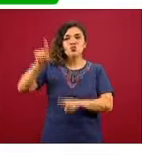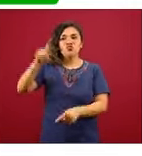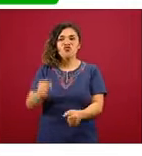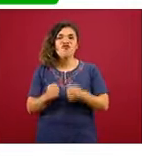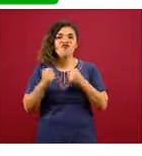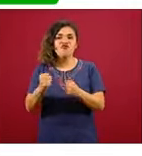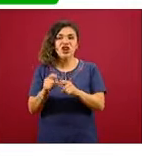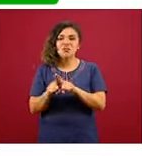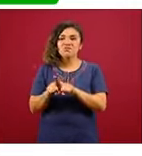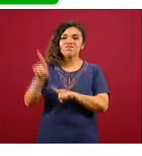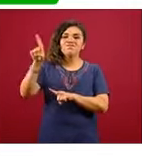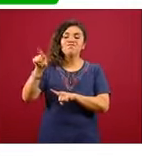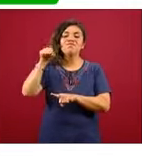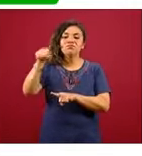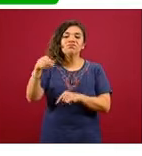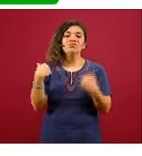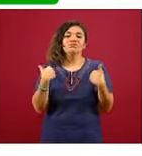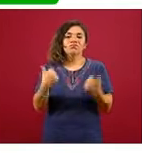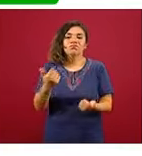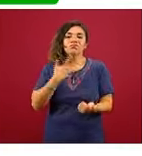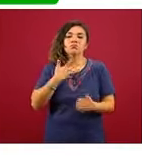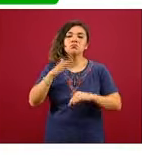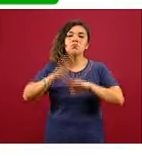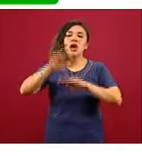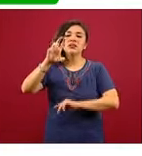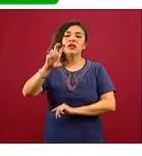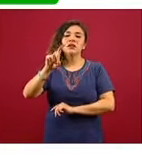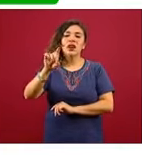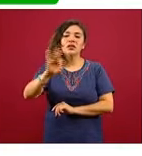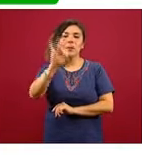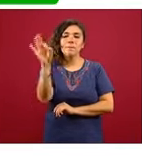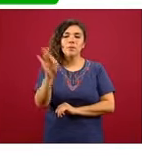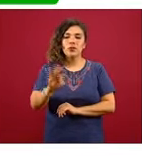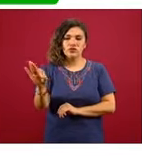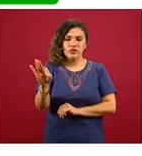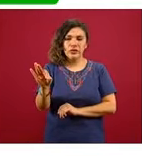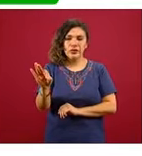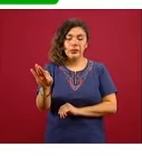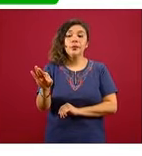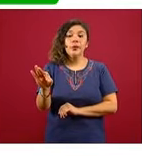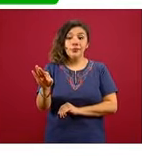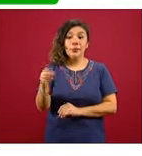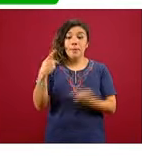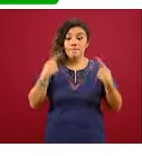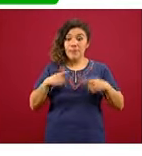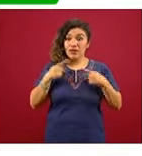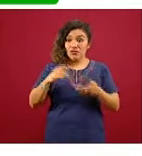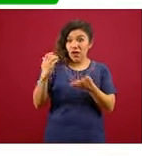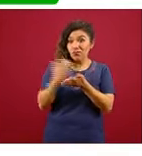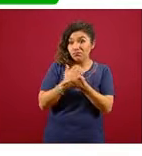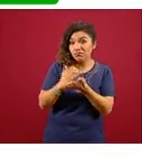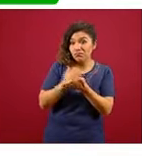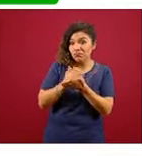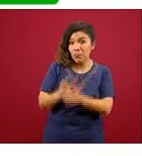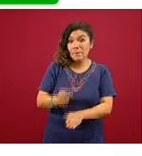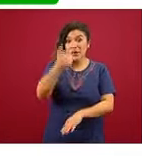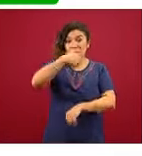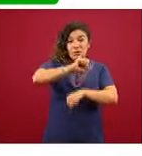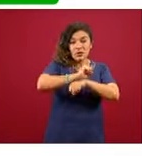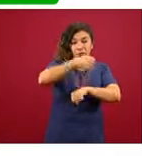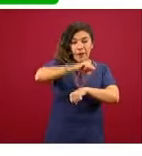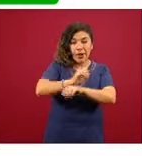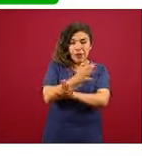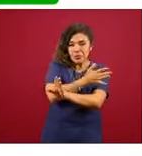lo vertical y que nos da un incremento de más 30%. Los recuperados en las primeras semanas siguiendo un